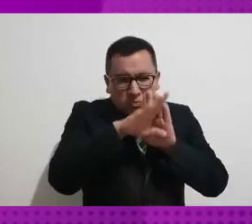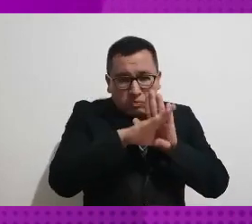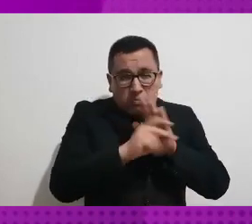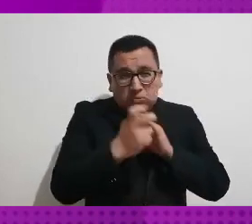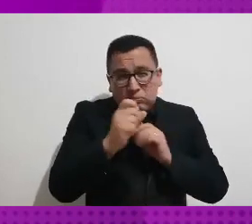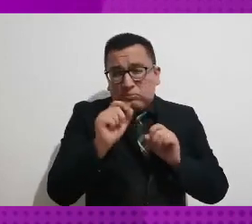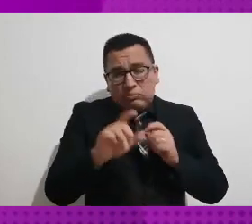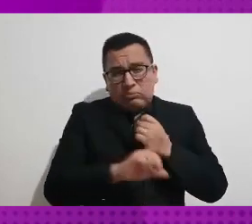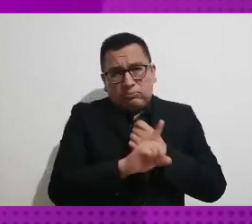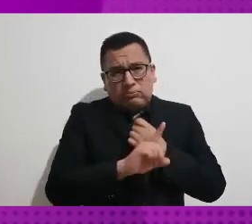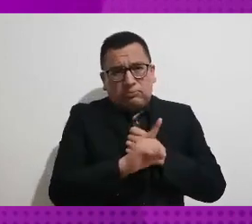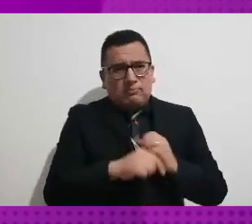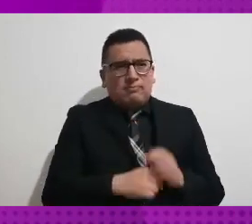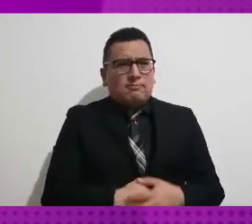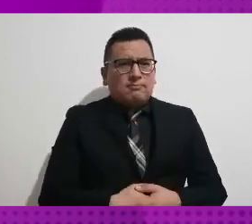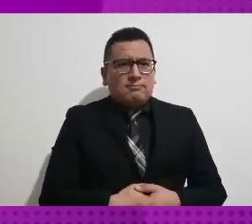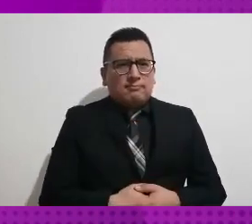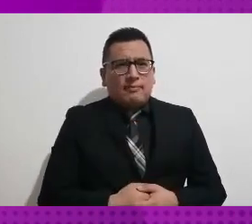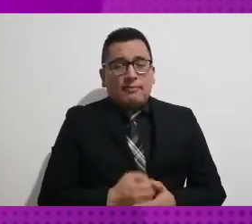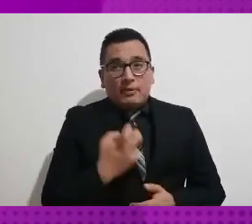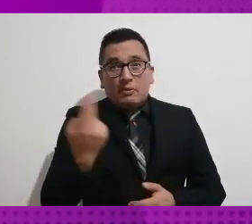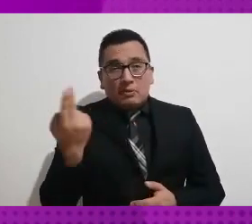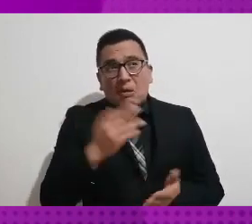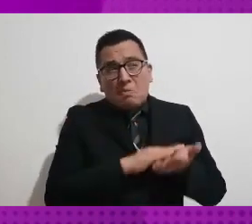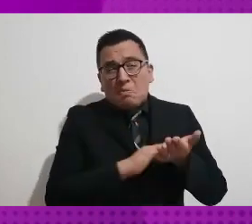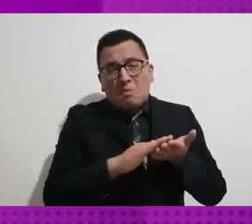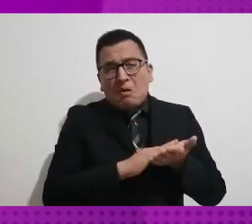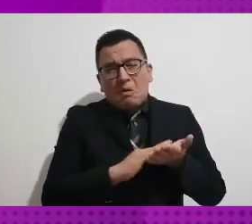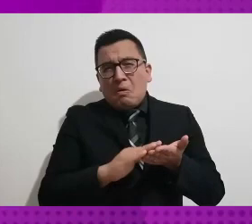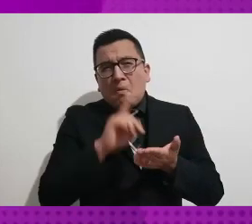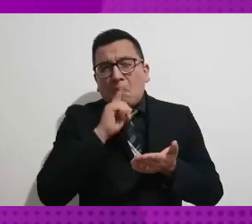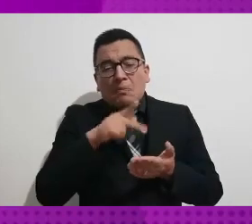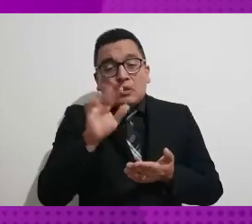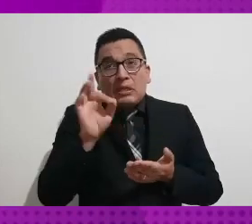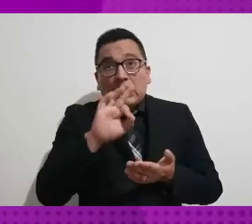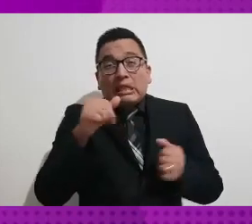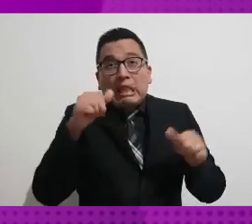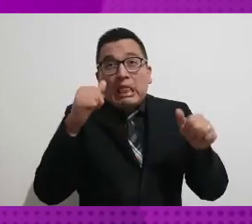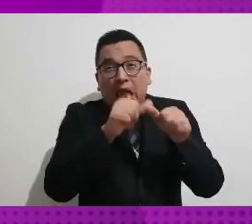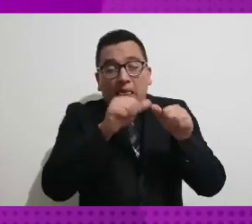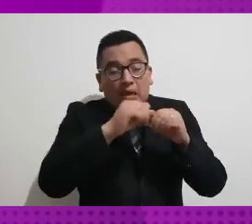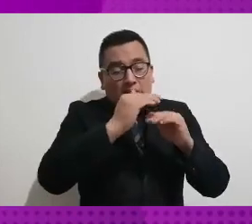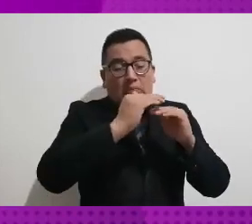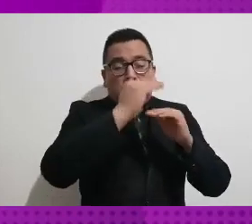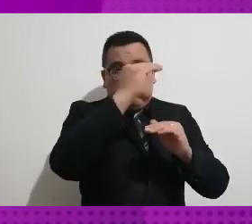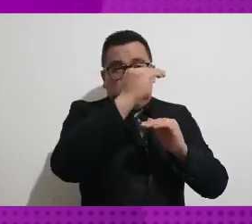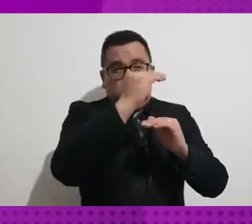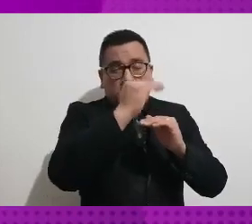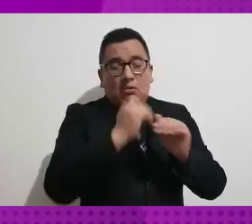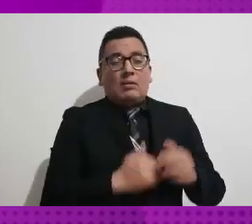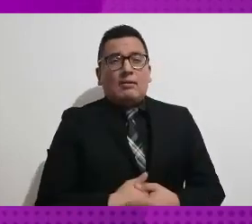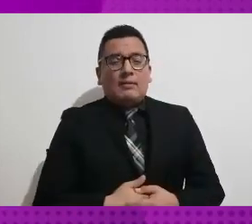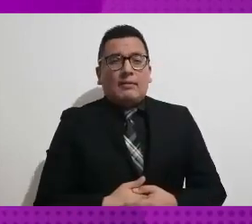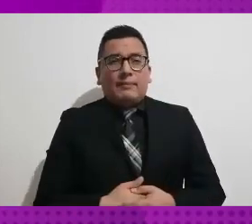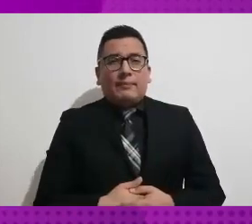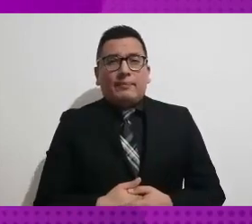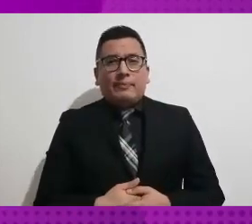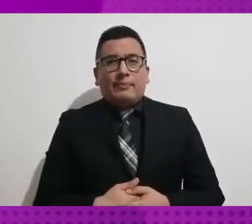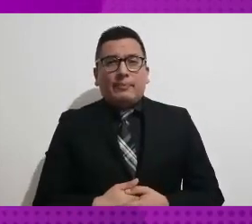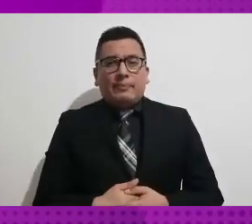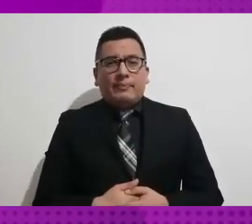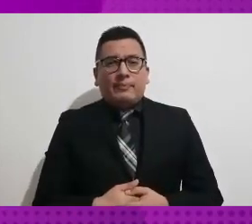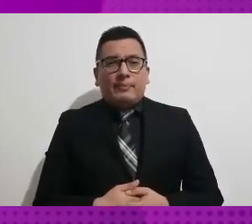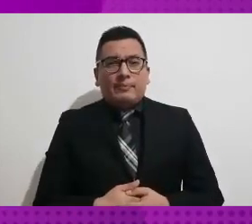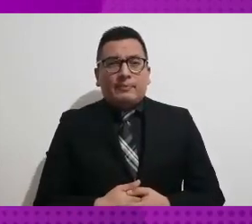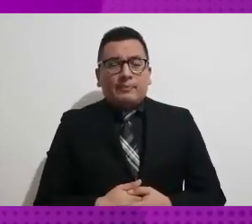visual que no necesariamente requieren el braille, pero que sí necesitan unas letras grandes de 2 centímetros, etcétera.